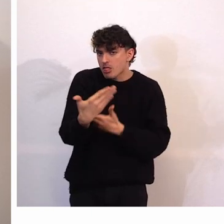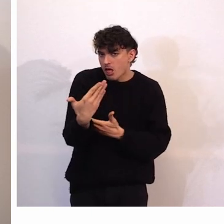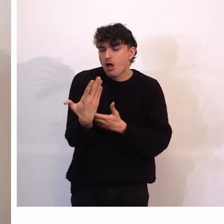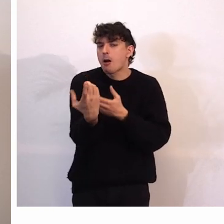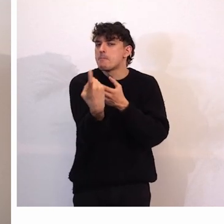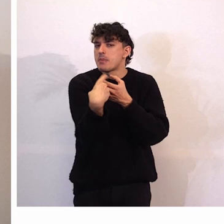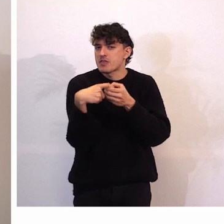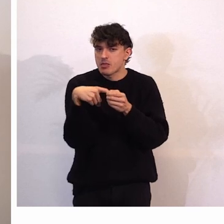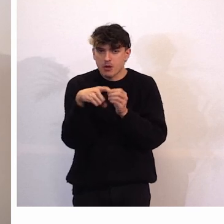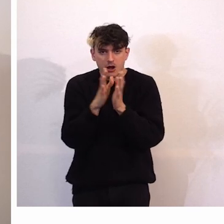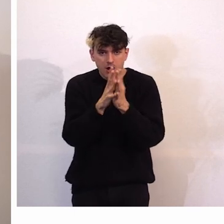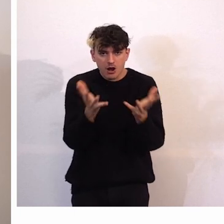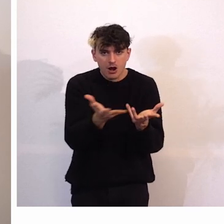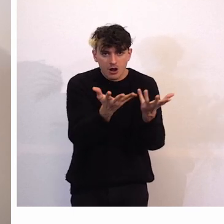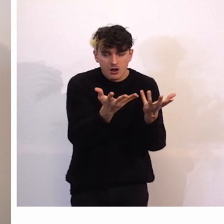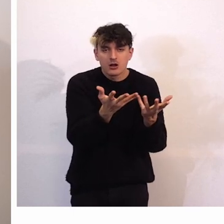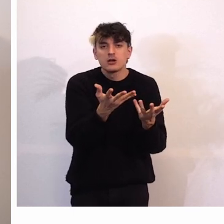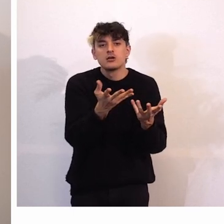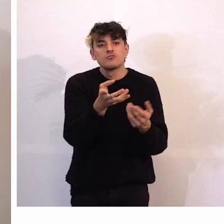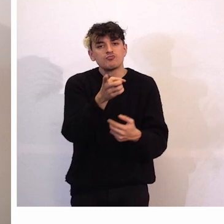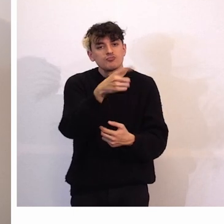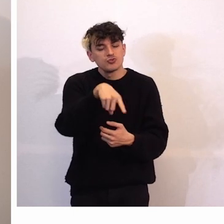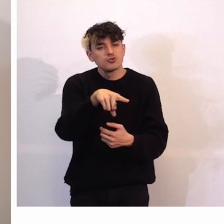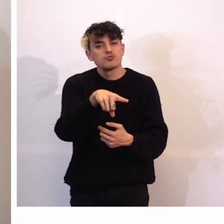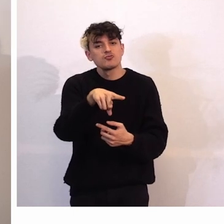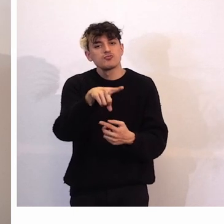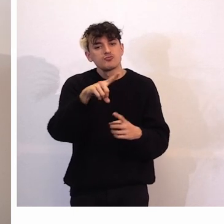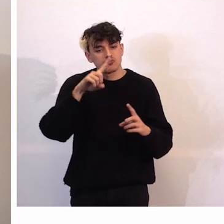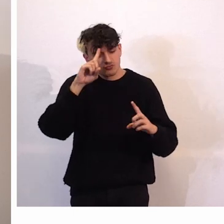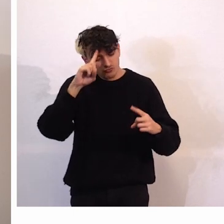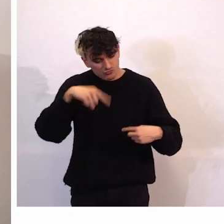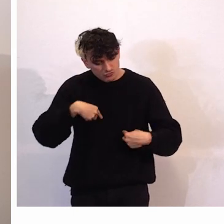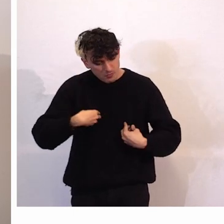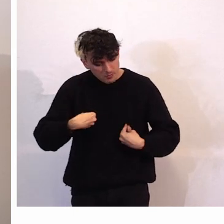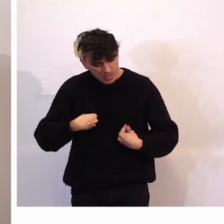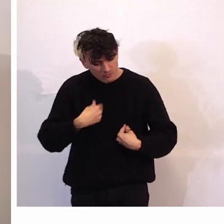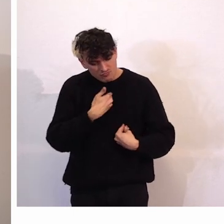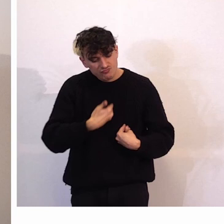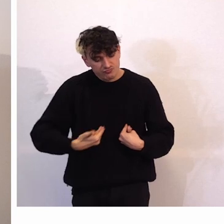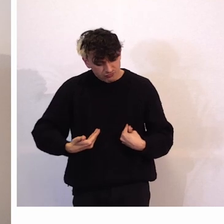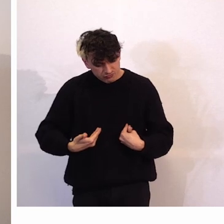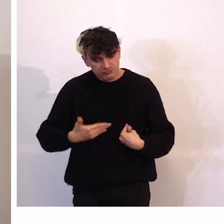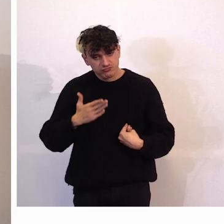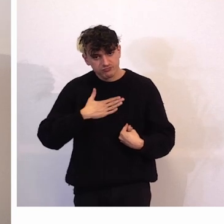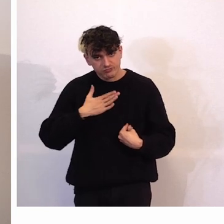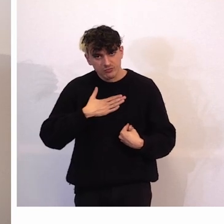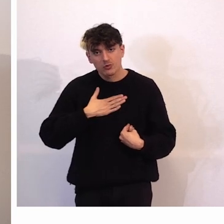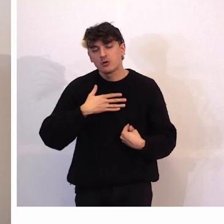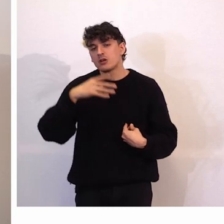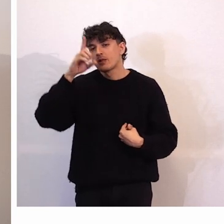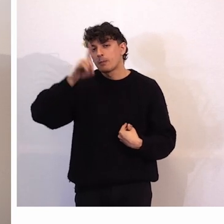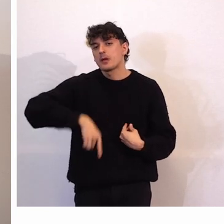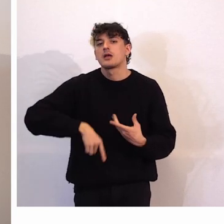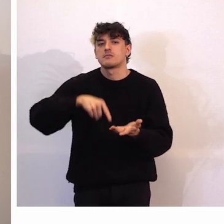participar y hacerse dueños de sus propias vidas, así como